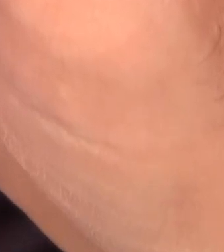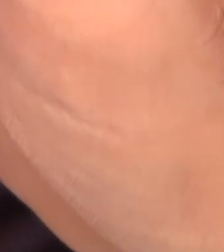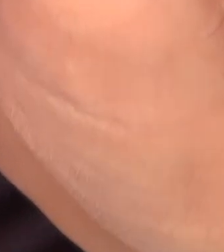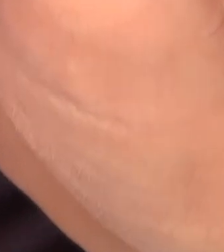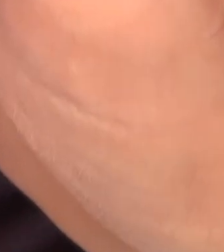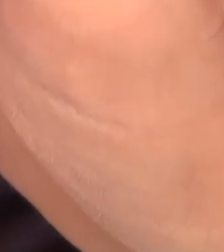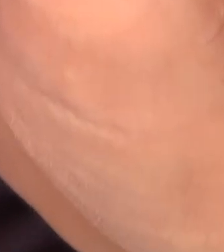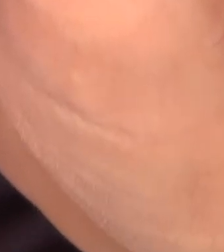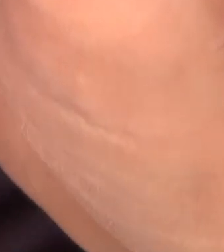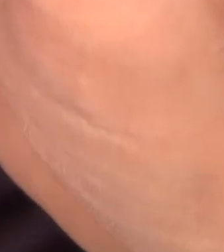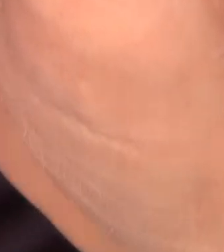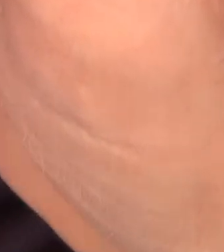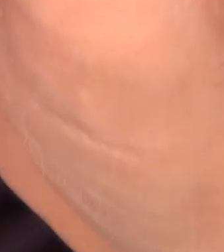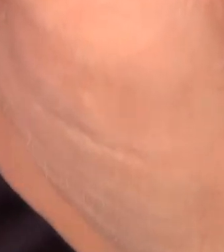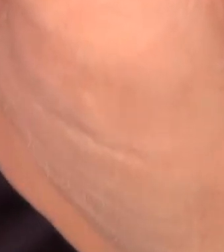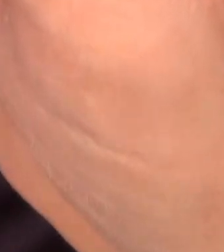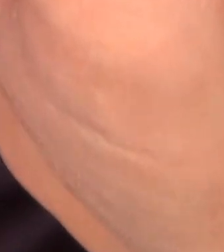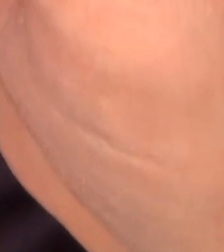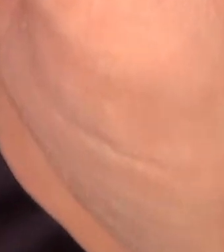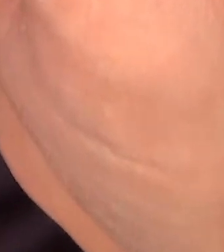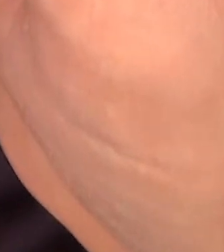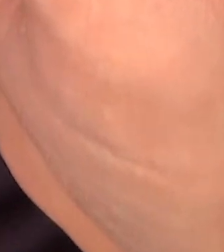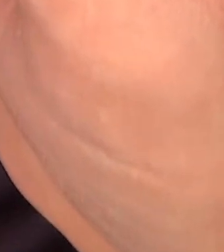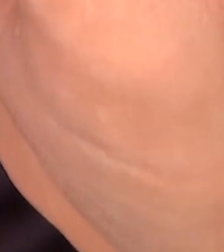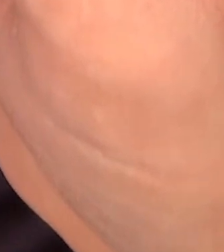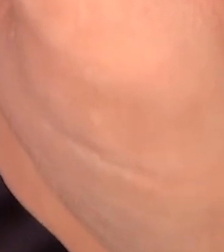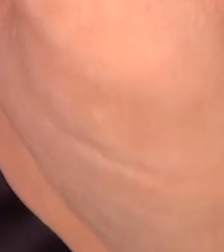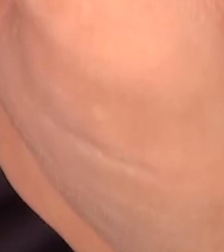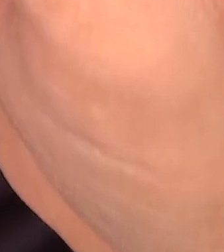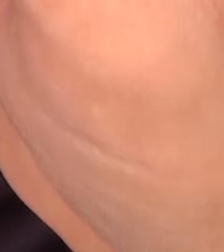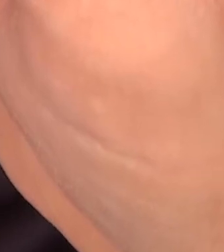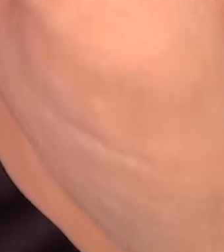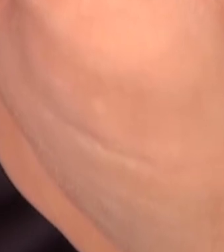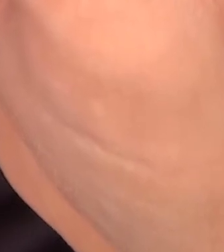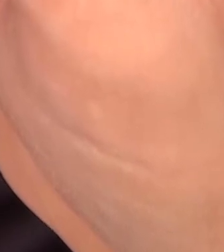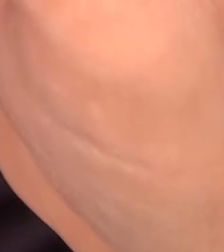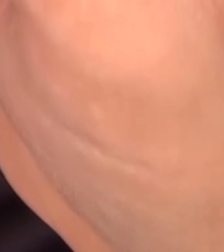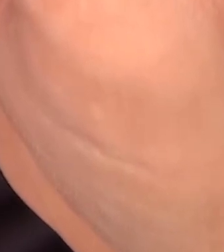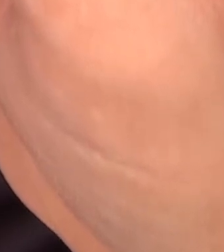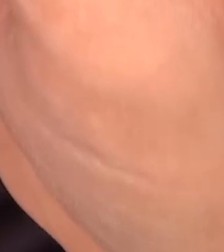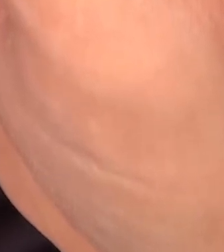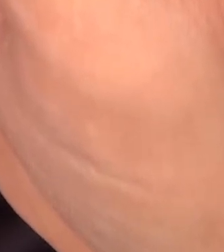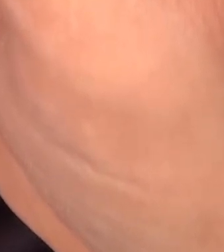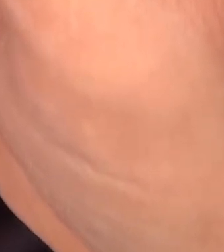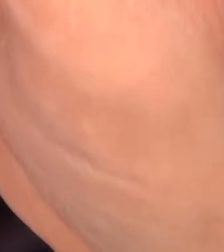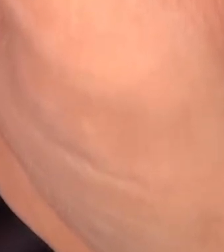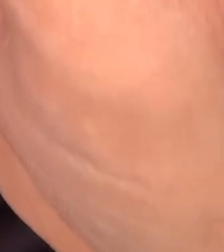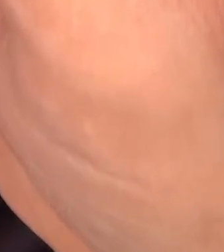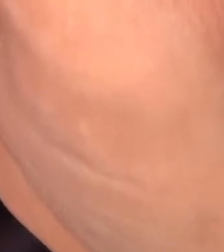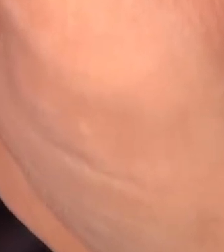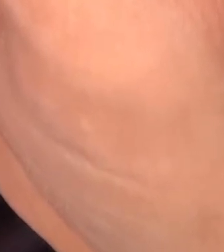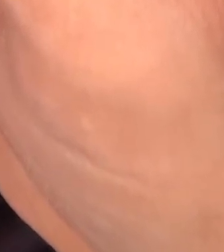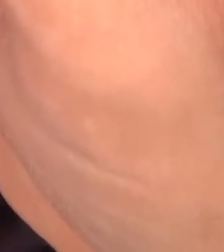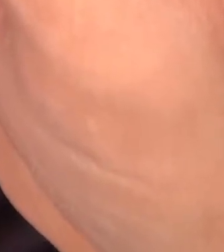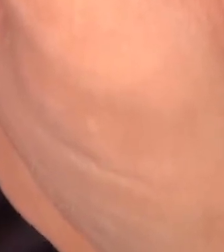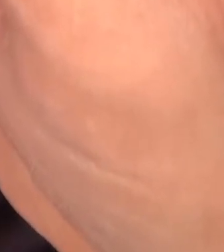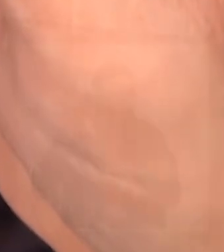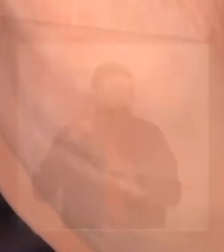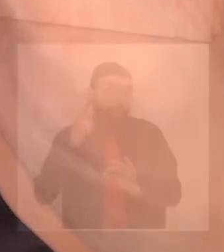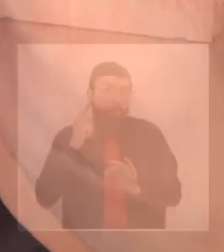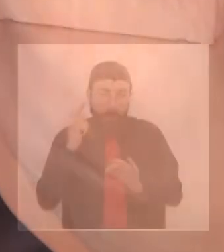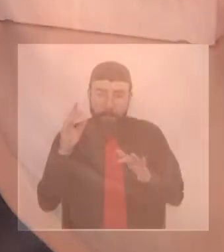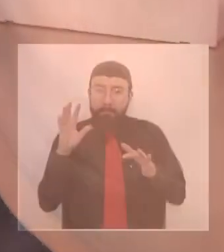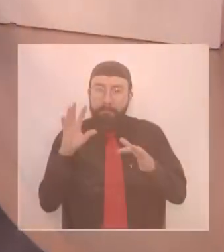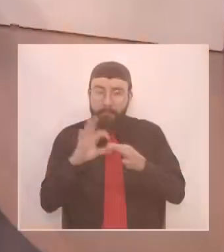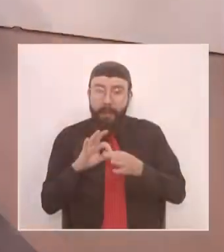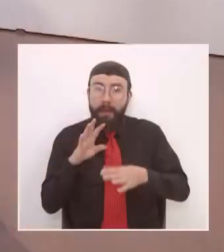cabeza? Sí, como lo mostrábamos, y llévense la imagen más sencilla de la auriculomedicina, ¿sí? Pues aparte